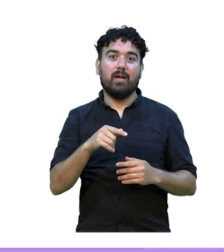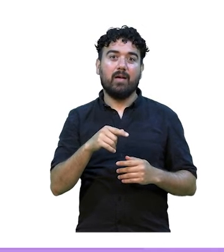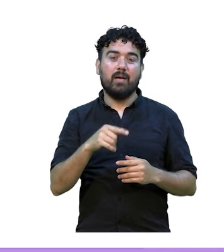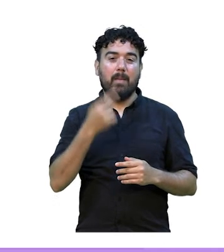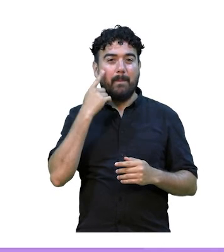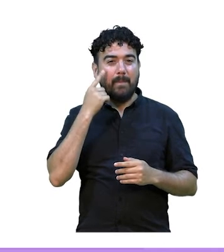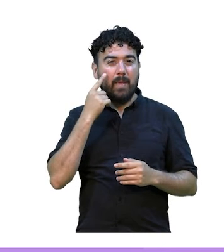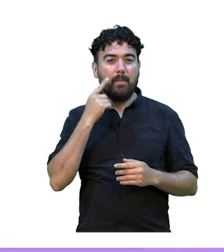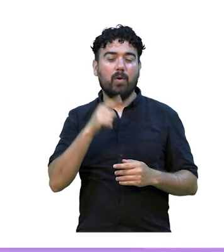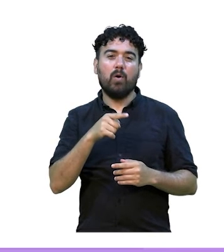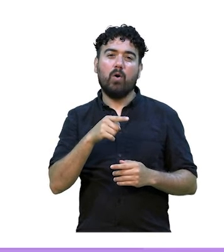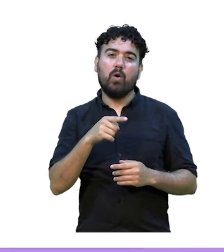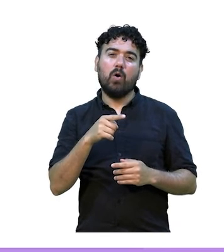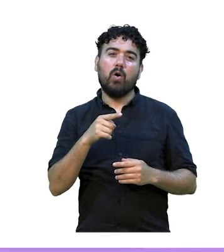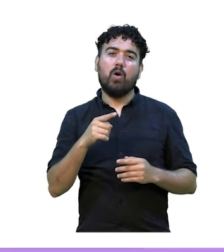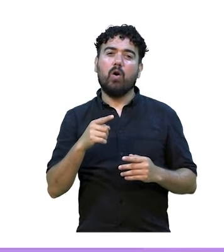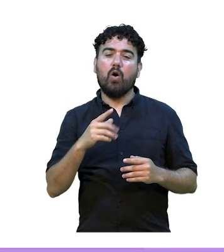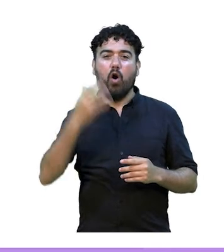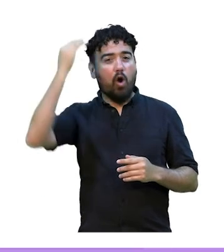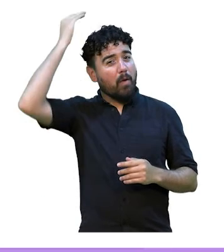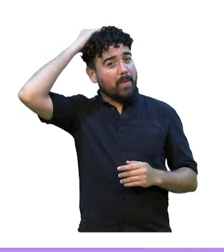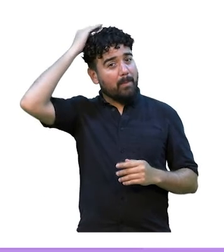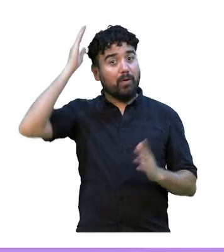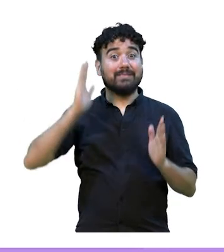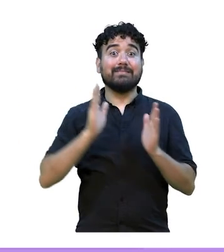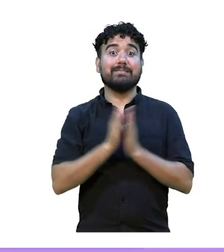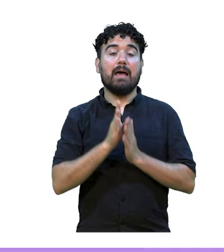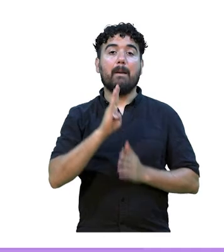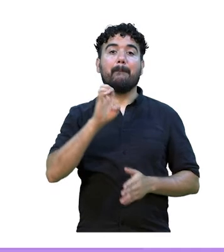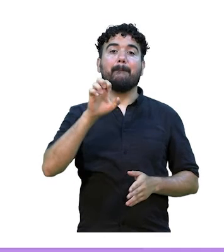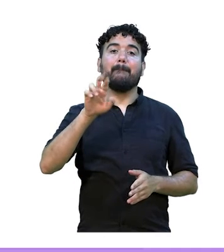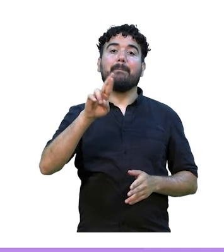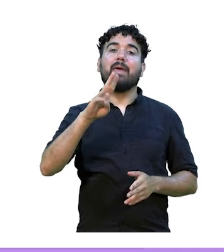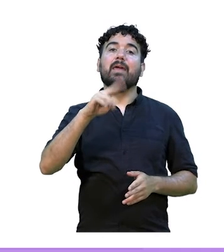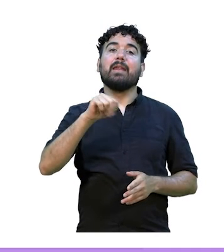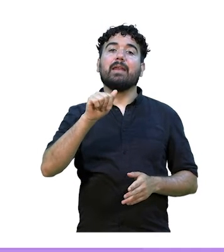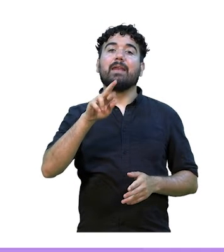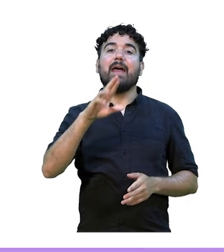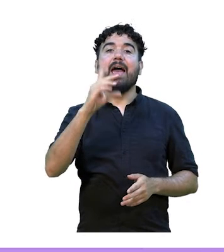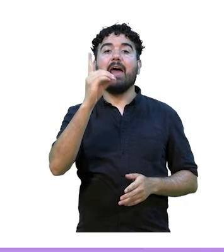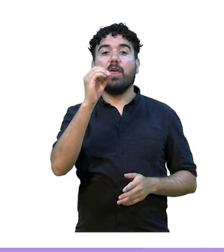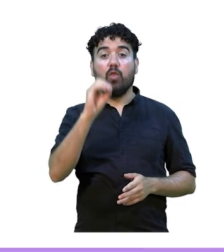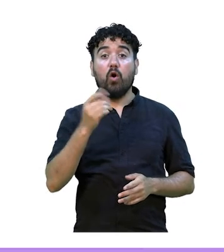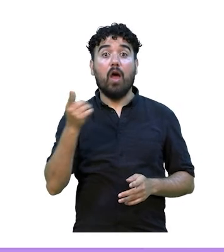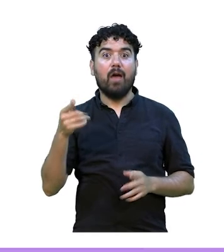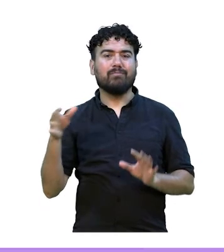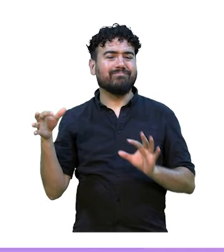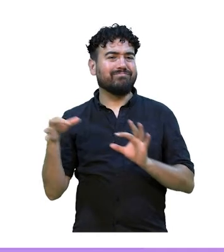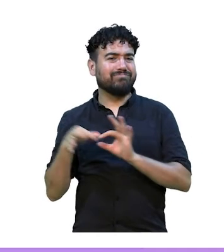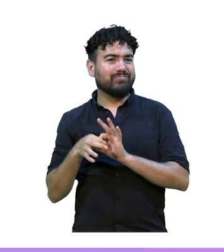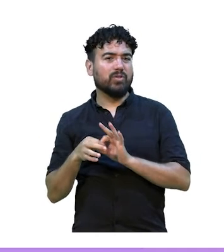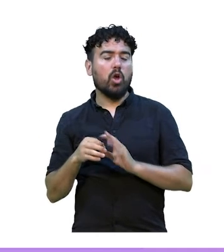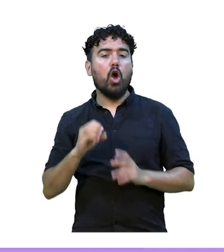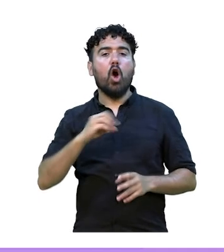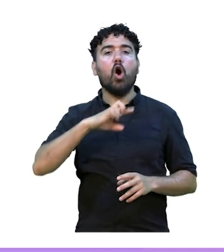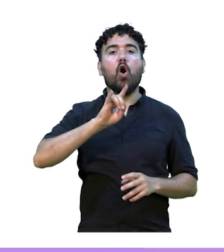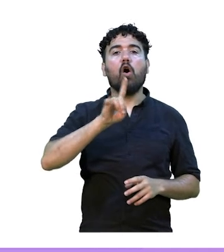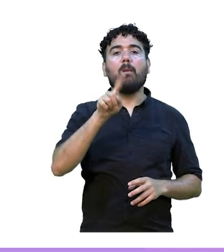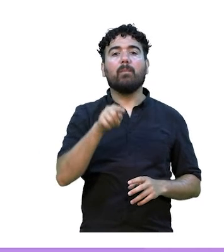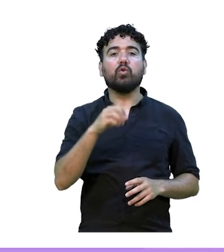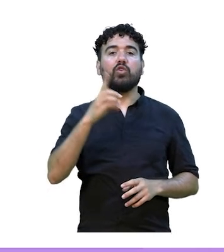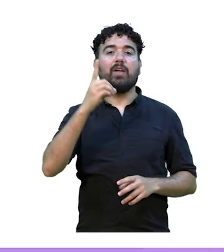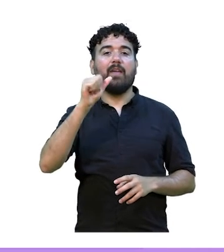y particularmente también ahí Orosimo Fuenzalía, obispo de San Bernardo, sectores muy conservadores vinculados al Opus Dei, ¿no es